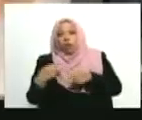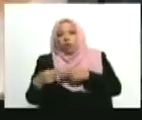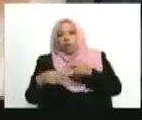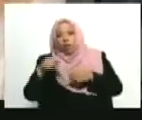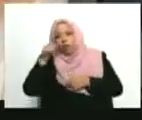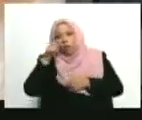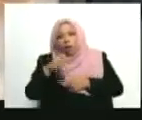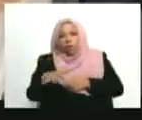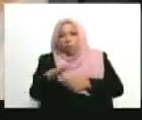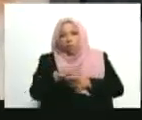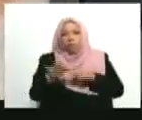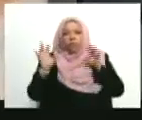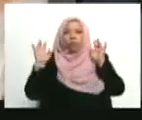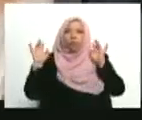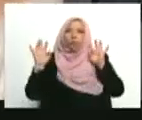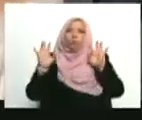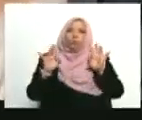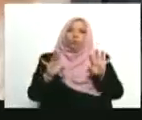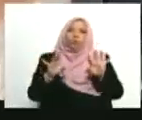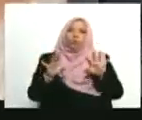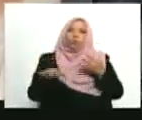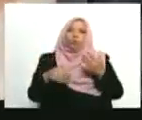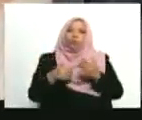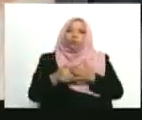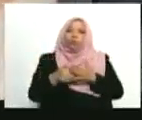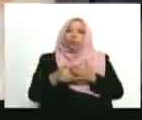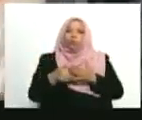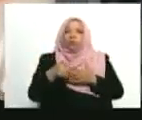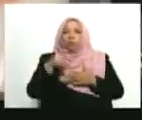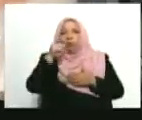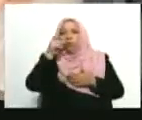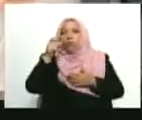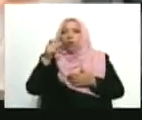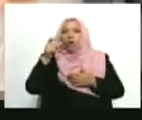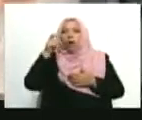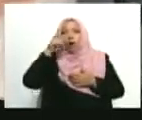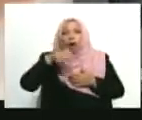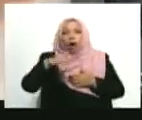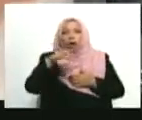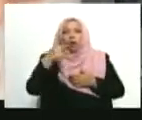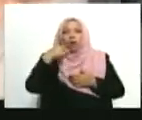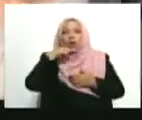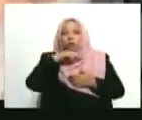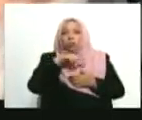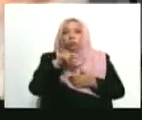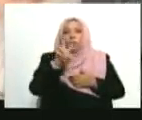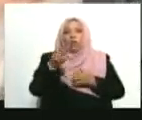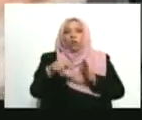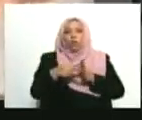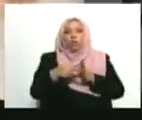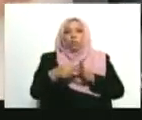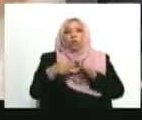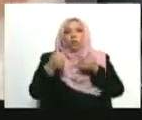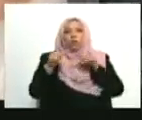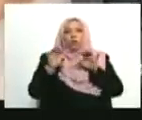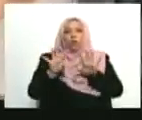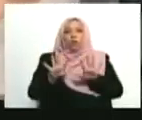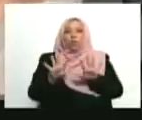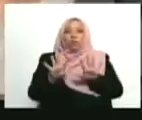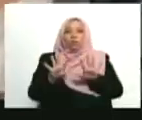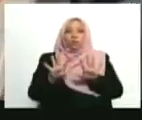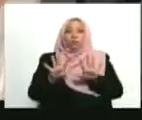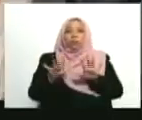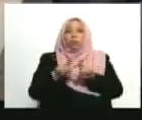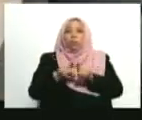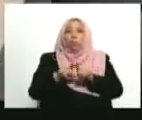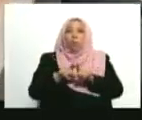popular, como le llaman acá, estallido social, el alzamiento popular de octubre de 2019, donde, bueno, se puso